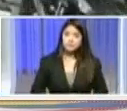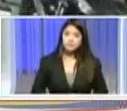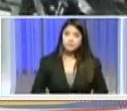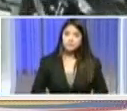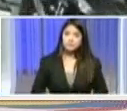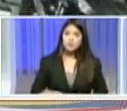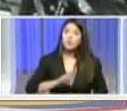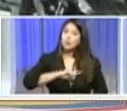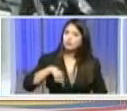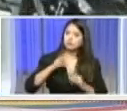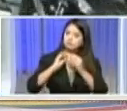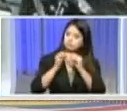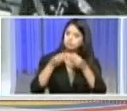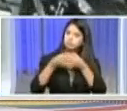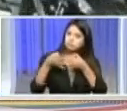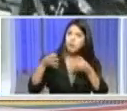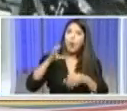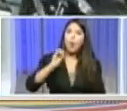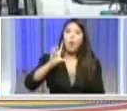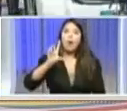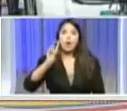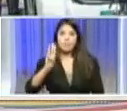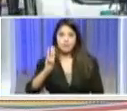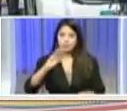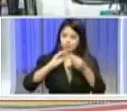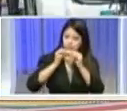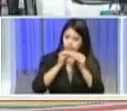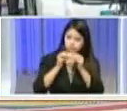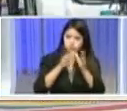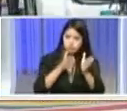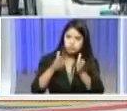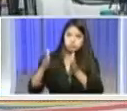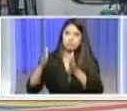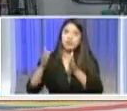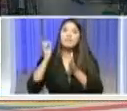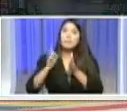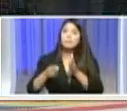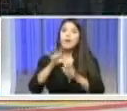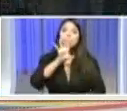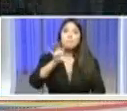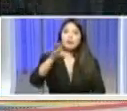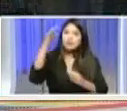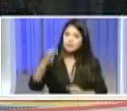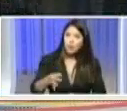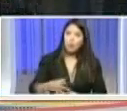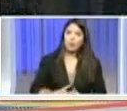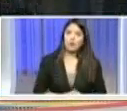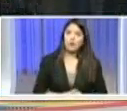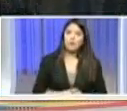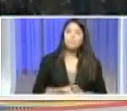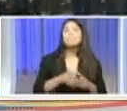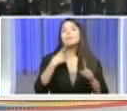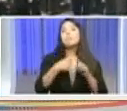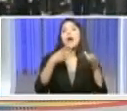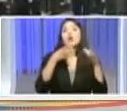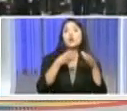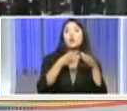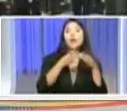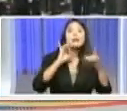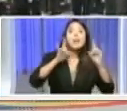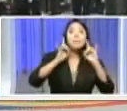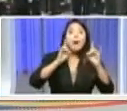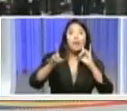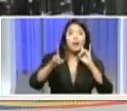hemos perfeccionado las OLP. Hemos perfeccionado Patria Segura. Los cuadrantes de paz tienen que